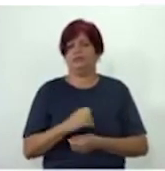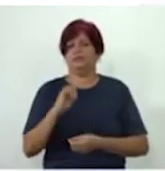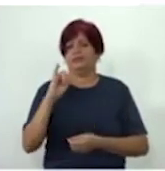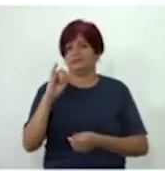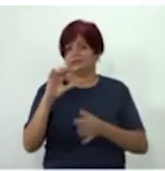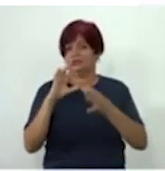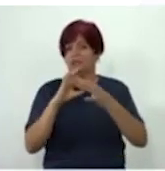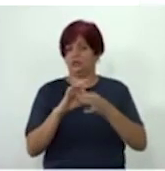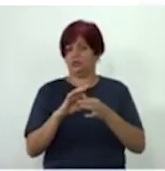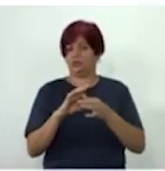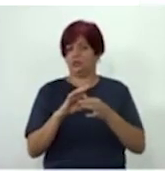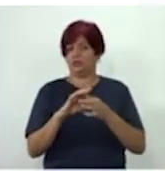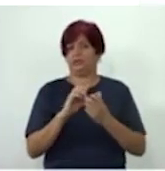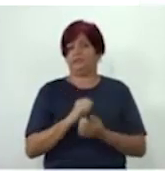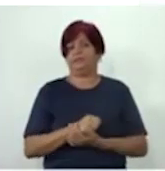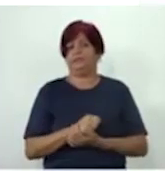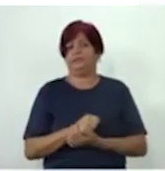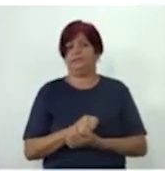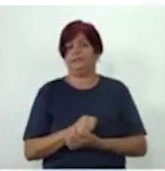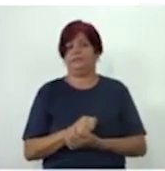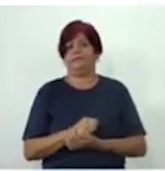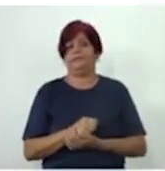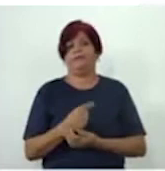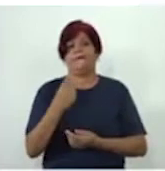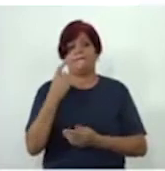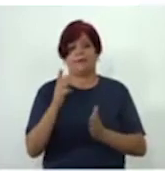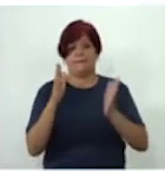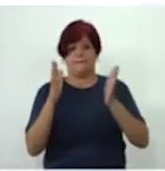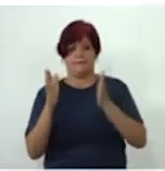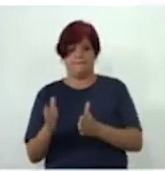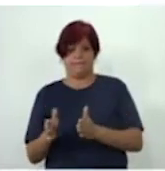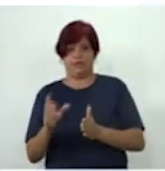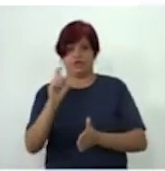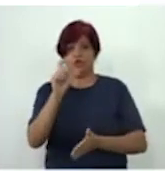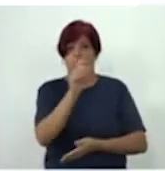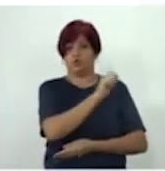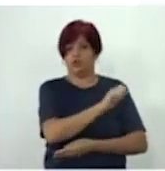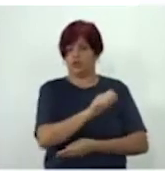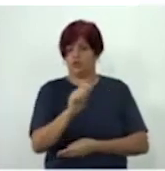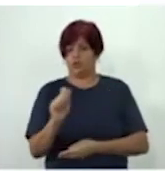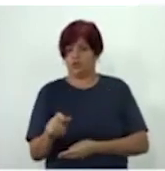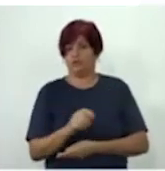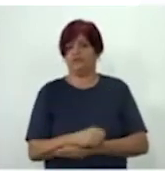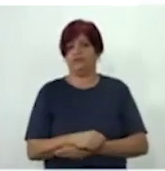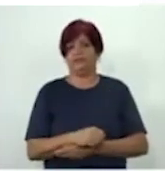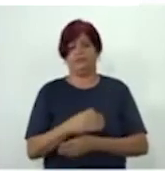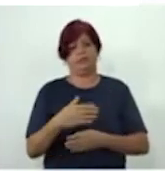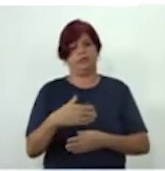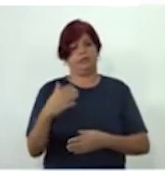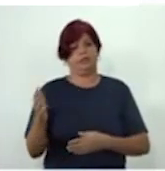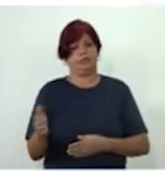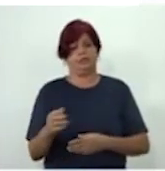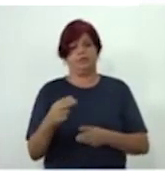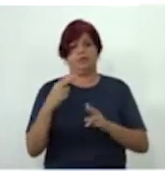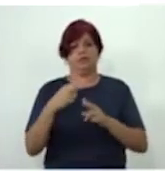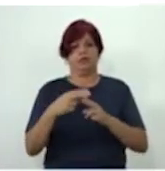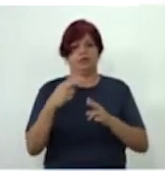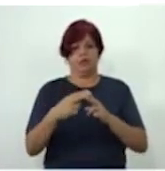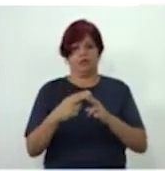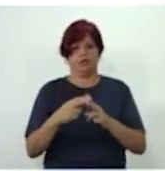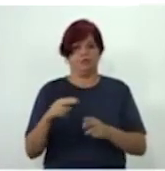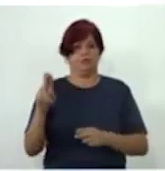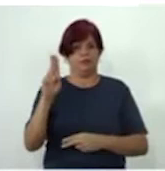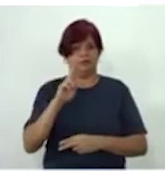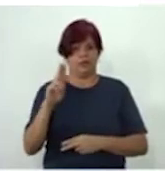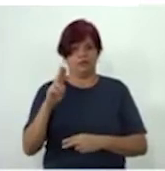grado, correspondiente al primer periodo del curso escolar. Seguidamente el nombre de la unidad, o sea,